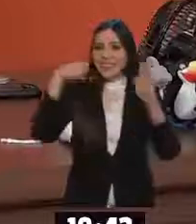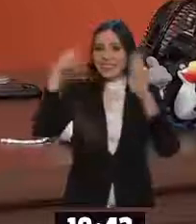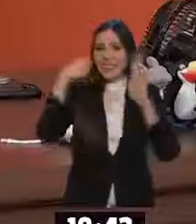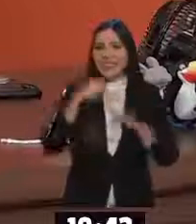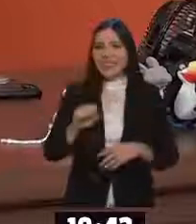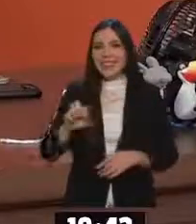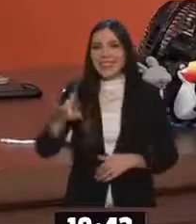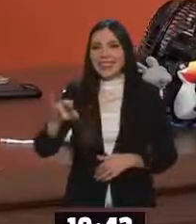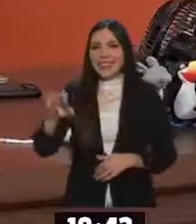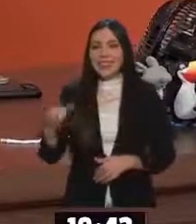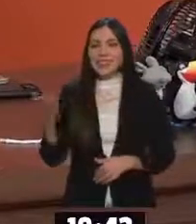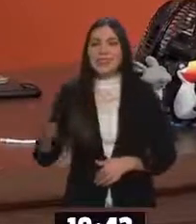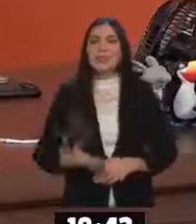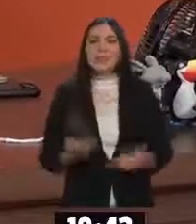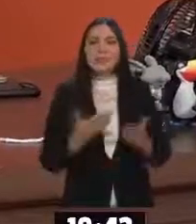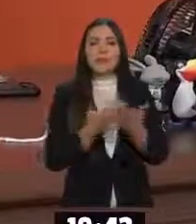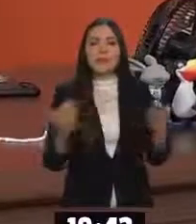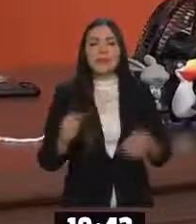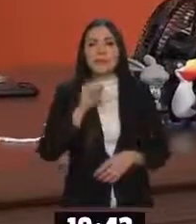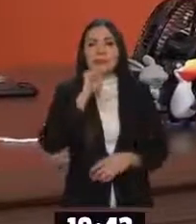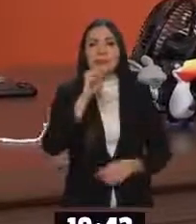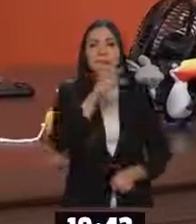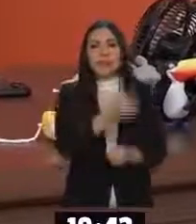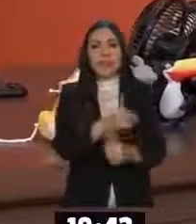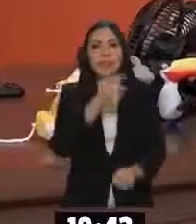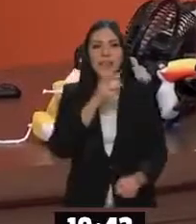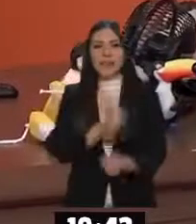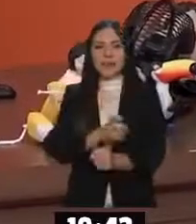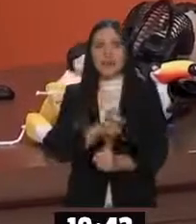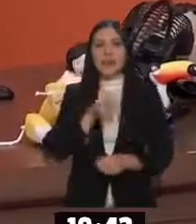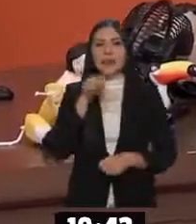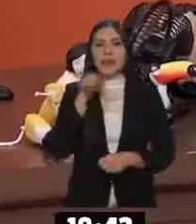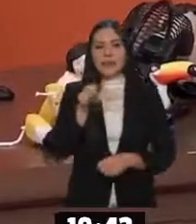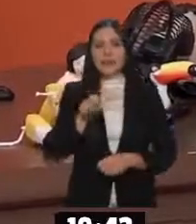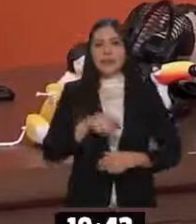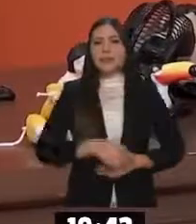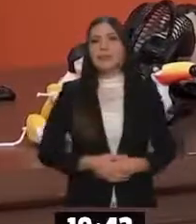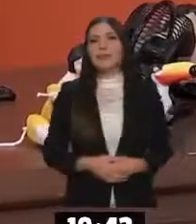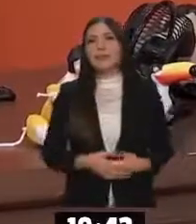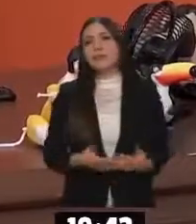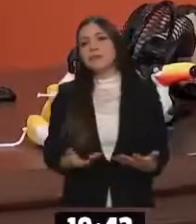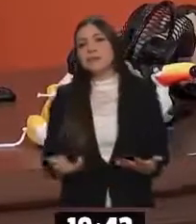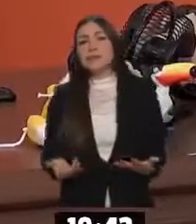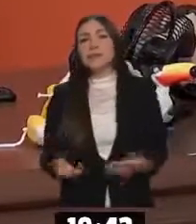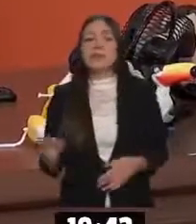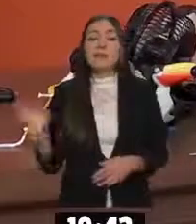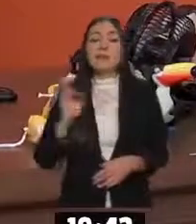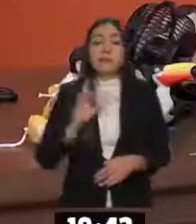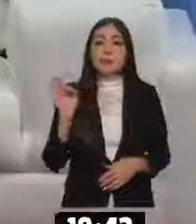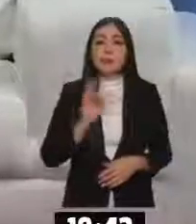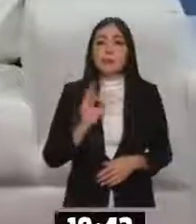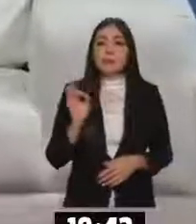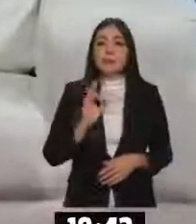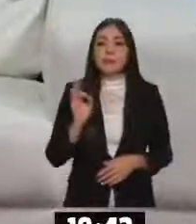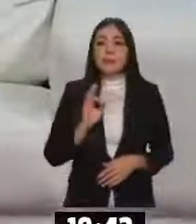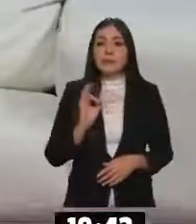Pero tenemos hoy un invitadazo. Sí. De cuya. Es que no. Es que si, fue, si existiera